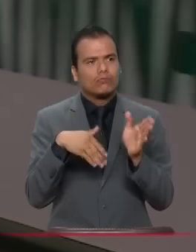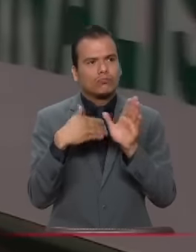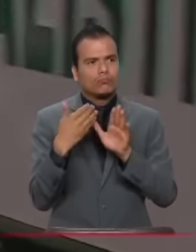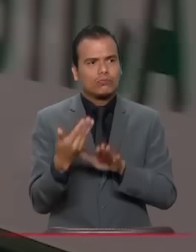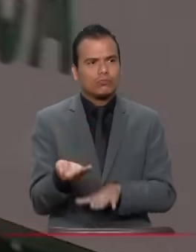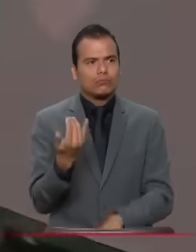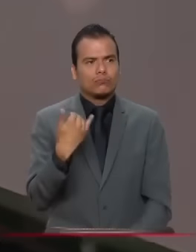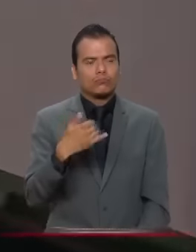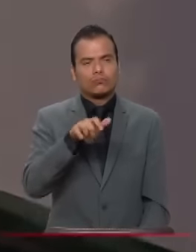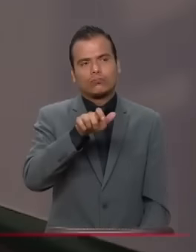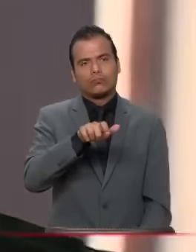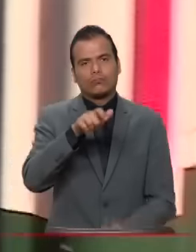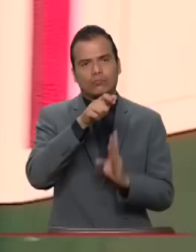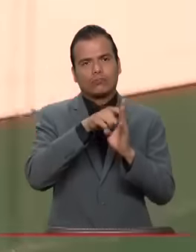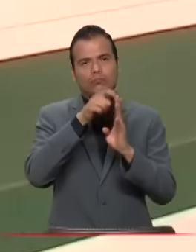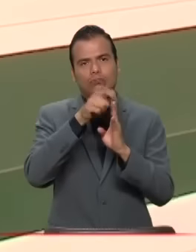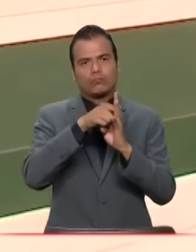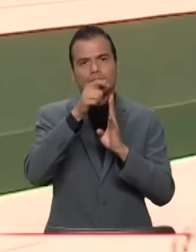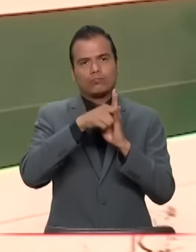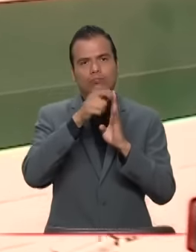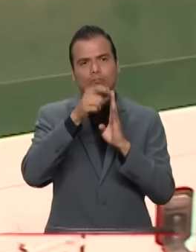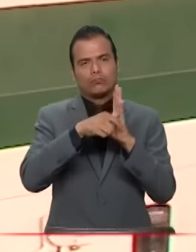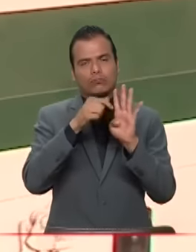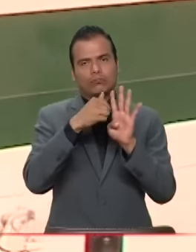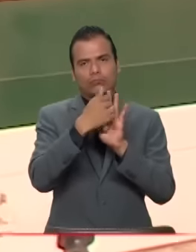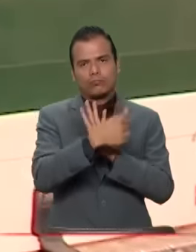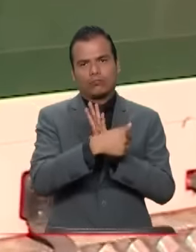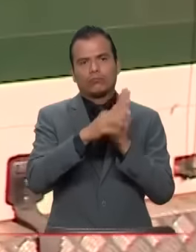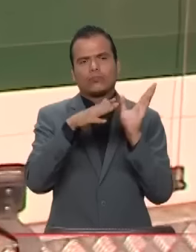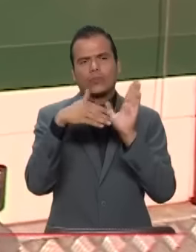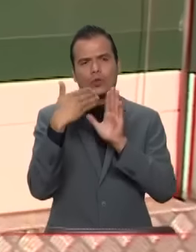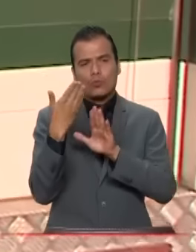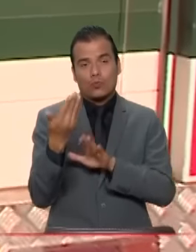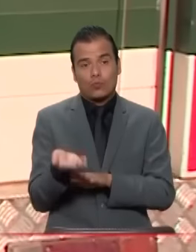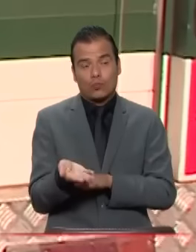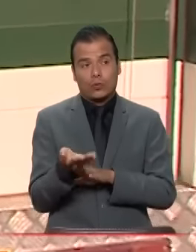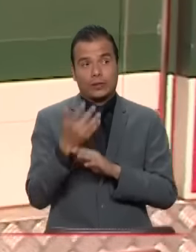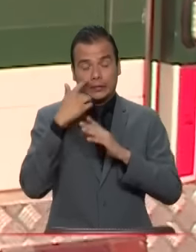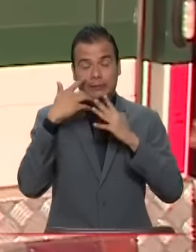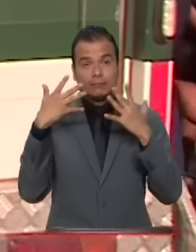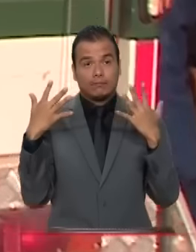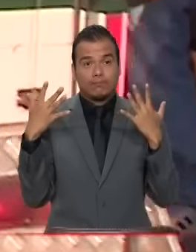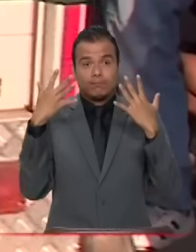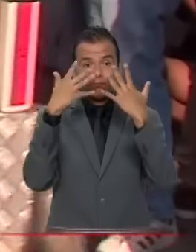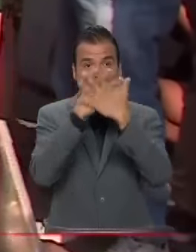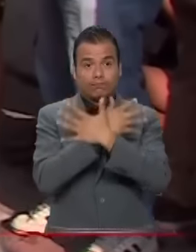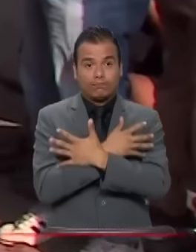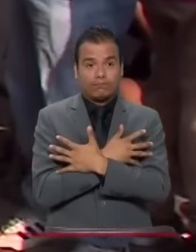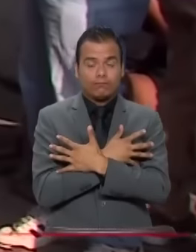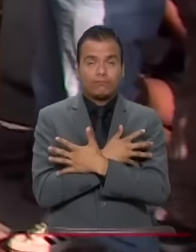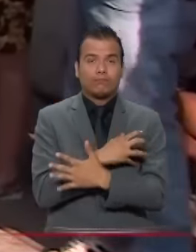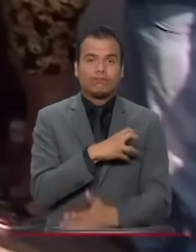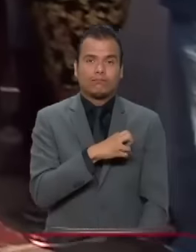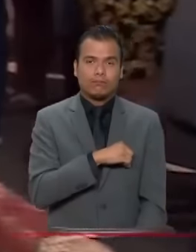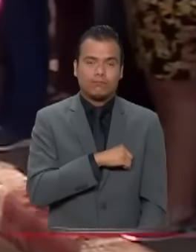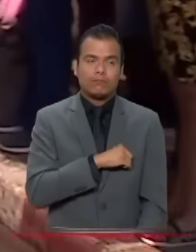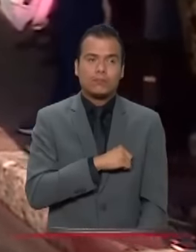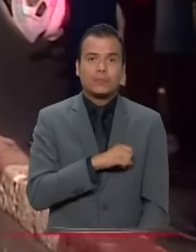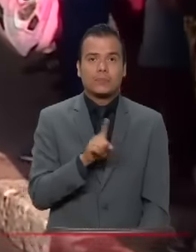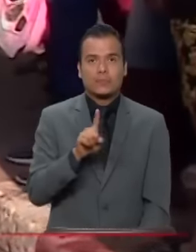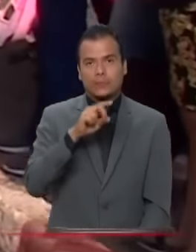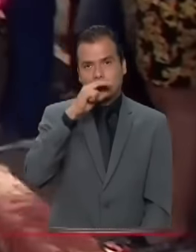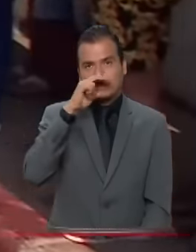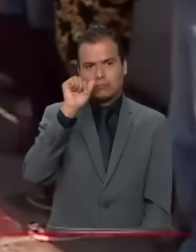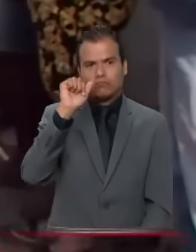vivienda, 4 personas de una misma familia que fallecieron. De momento la noticia alentadora en medio de esta tragedia es que una niña